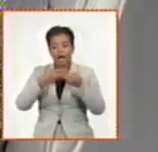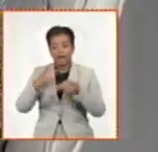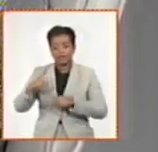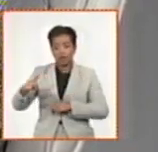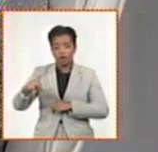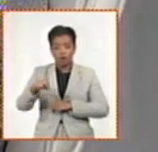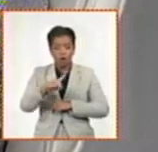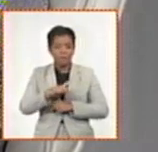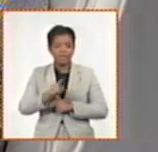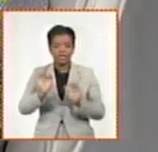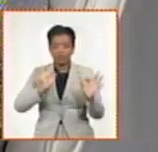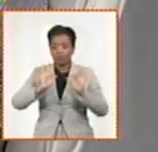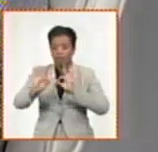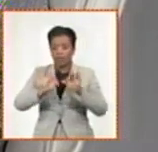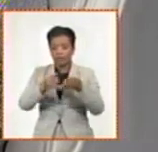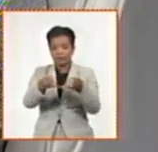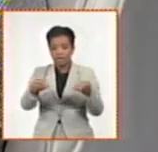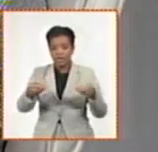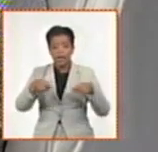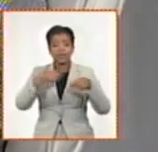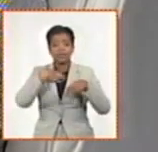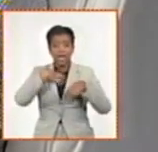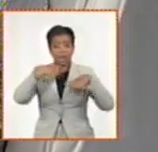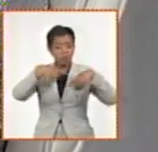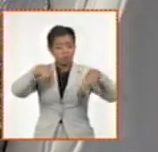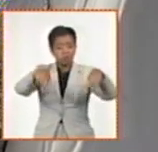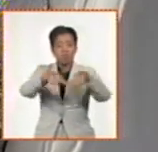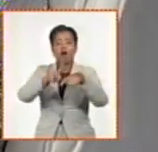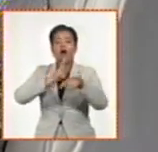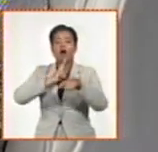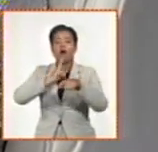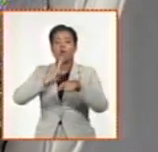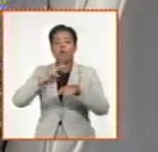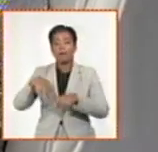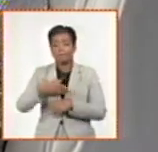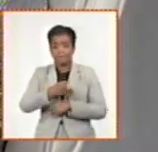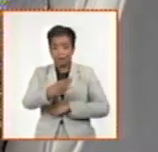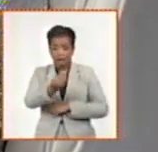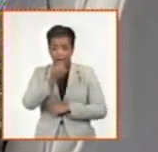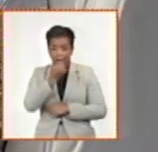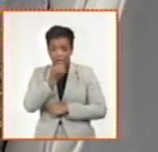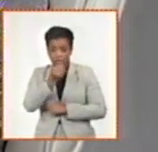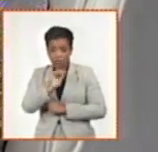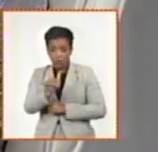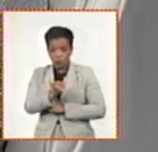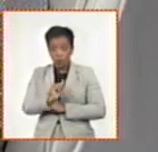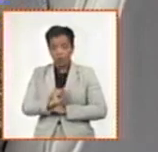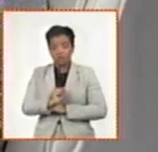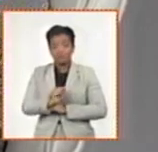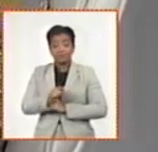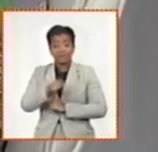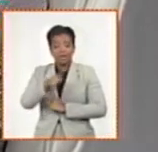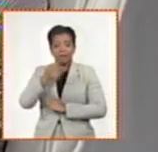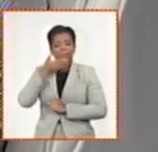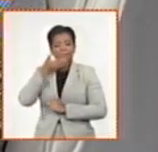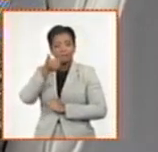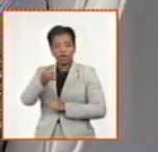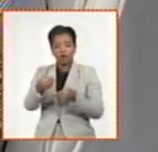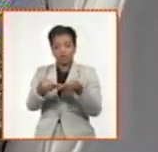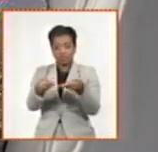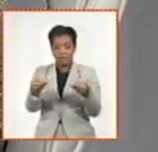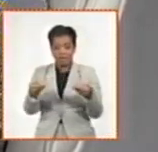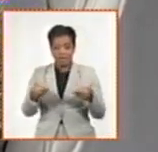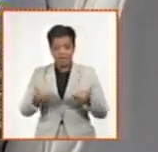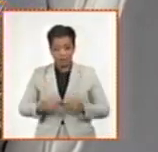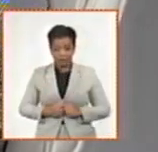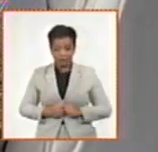Por eso tenemos 4 espejos agua con más de 50.000 tilapias para la alimentación. Y esto conllevó a mejorar el suelo.